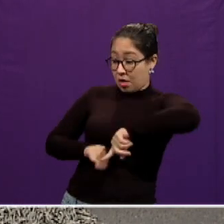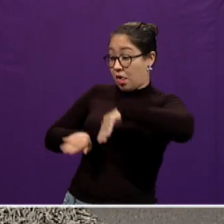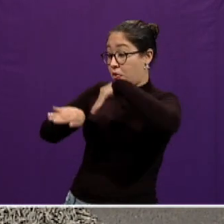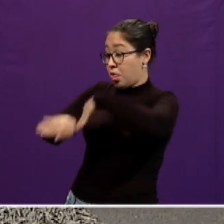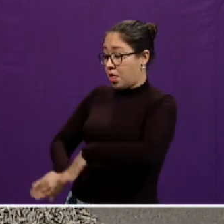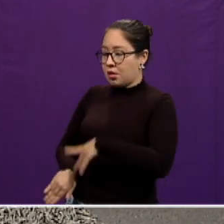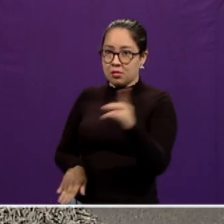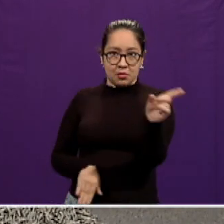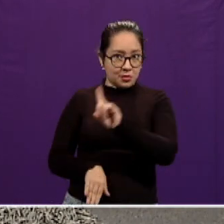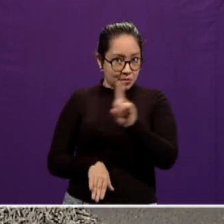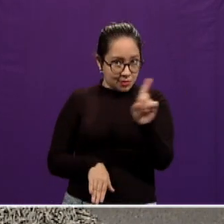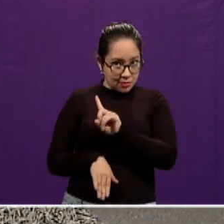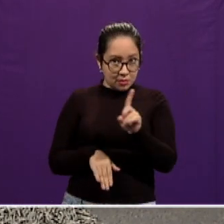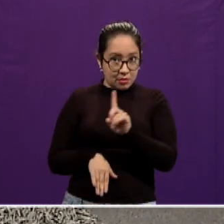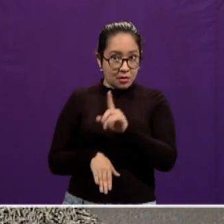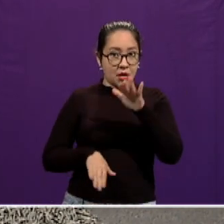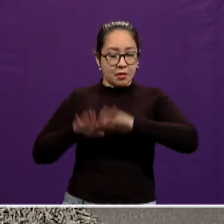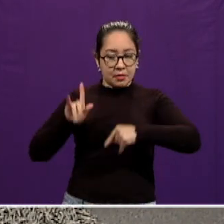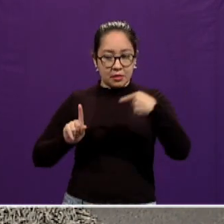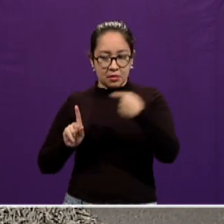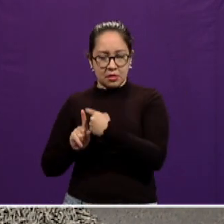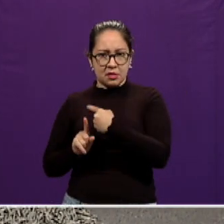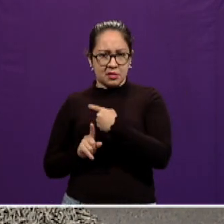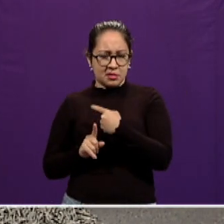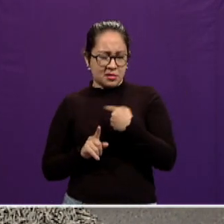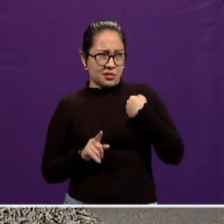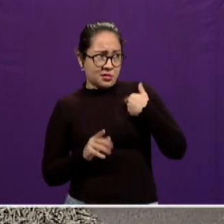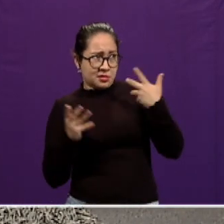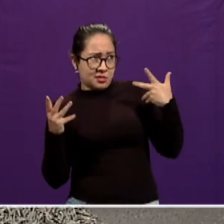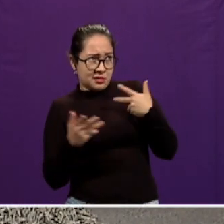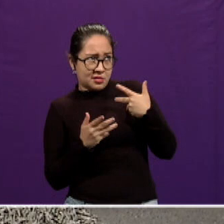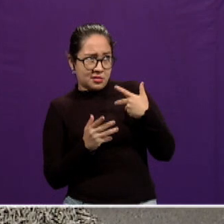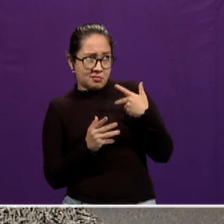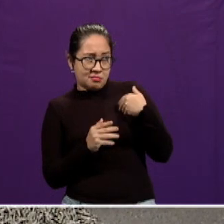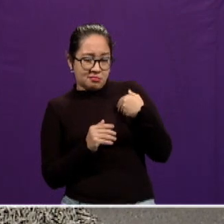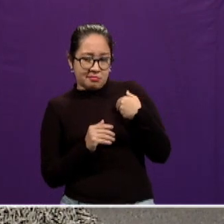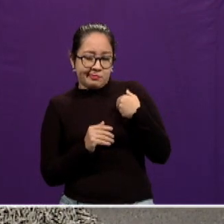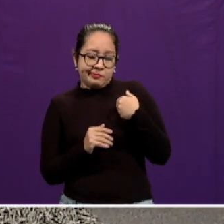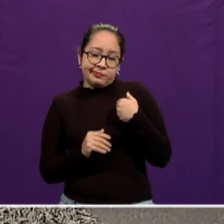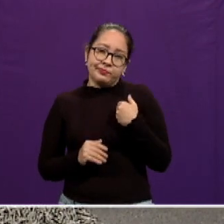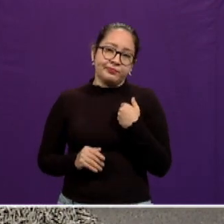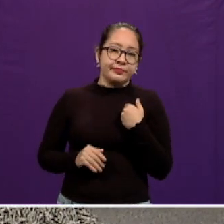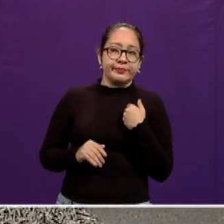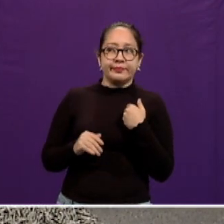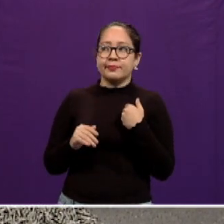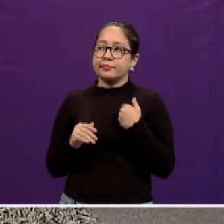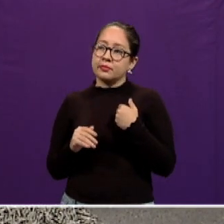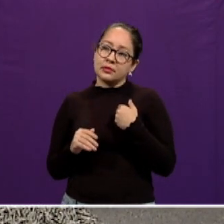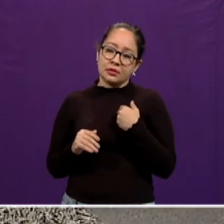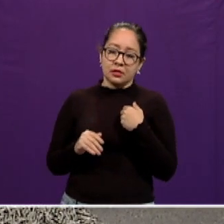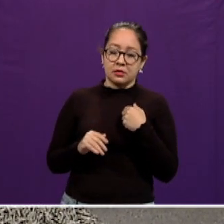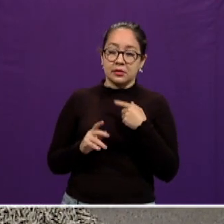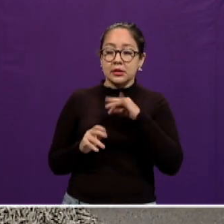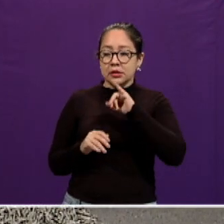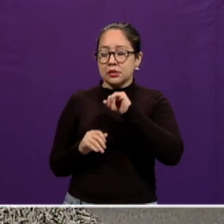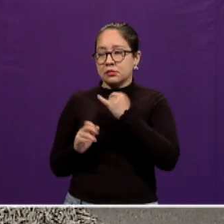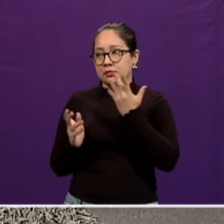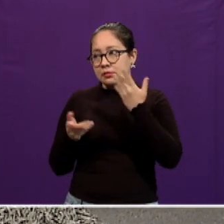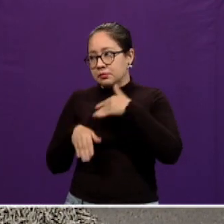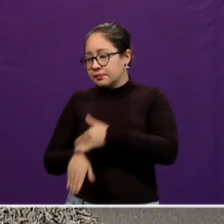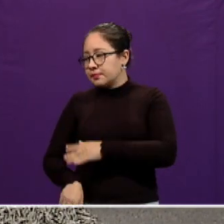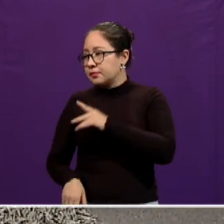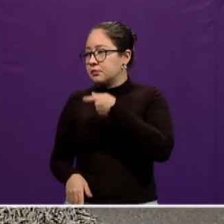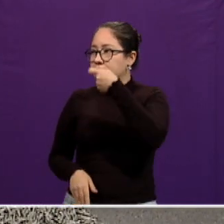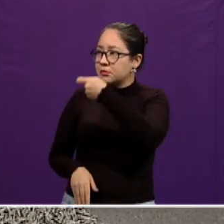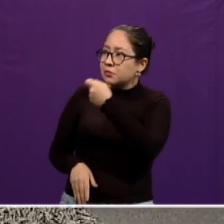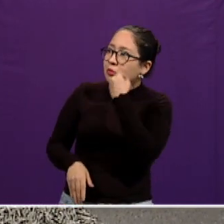eso hace que a lo mejor el pequeñito o la pequeñita diga, pues que lo tengo que hacer porque tengo que quedar bien. Y entonces van a decir que soy lindo o soy linda. Exactamente.